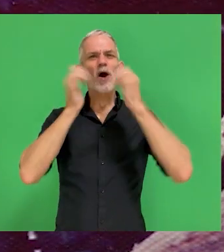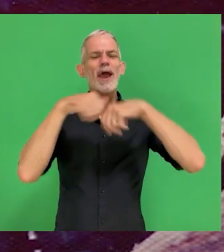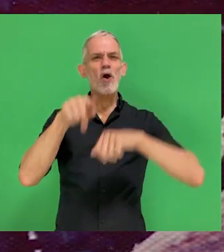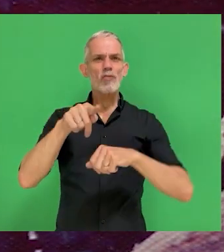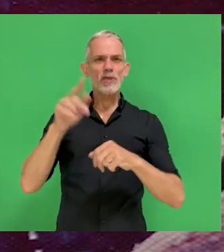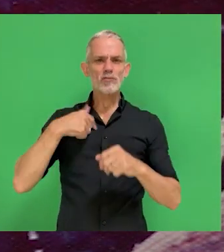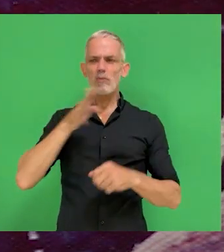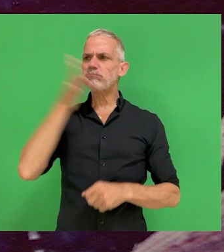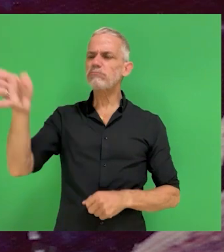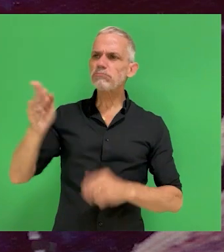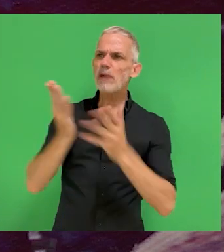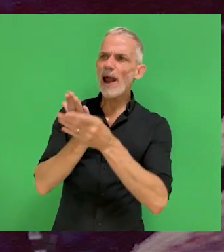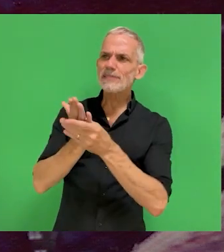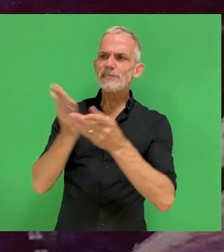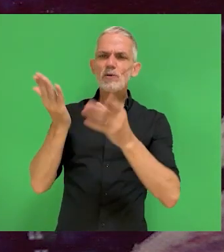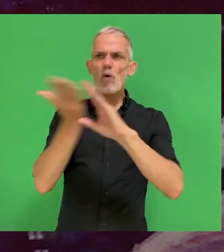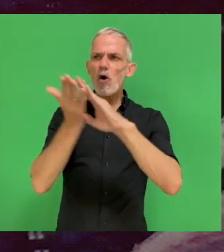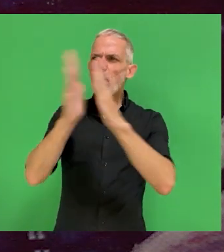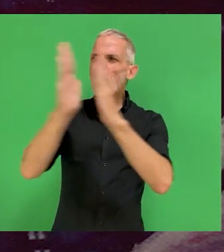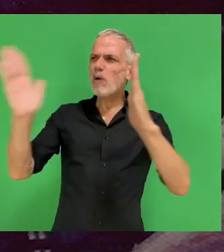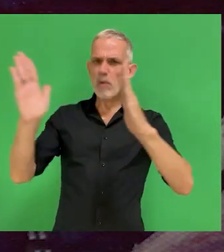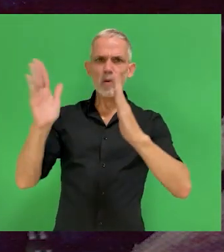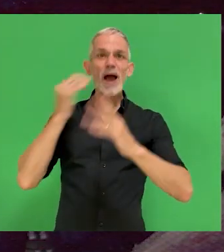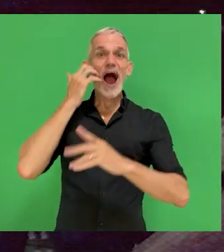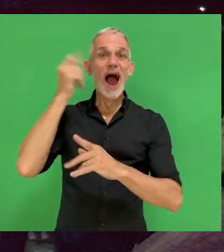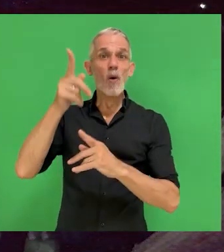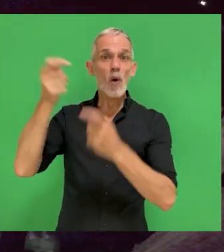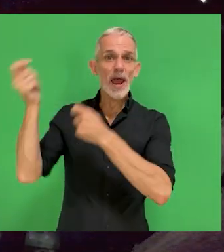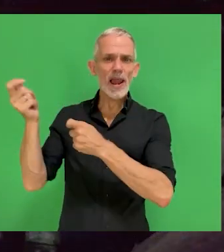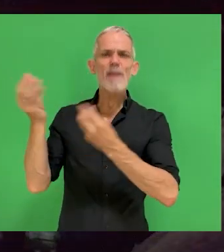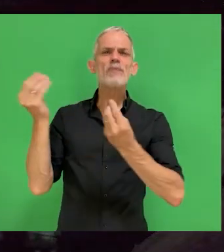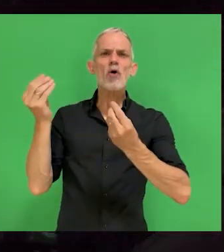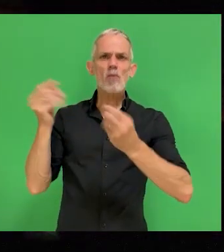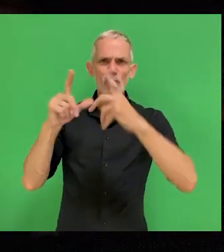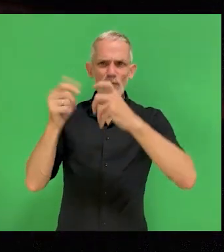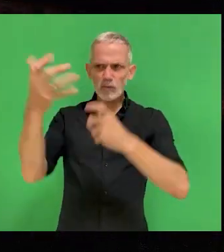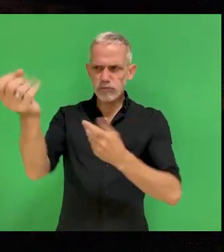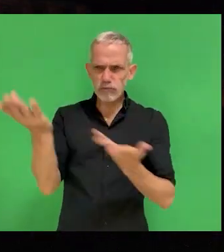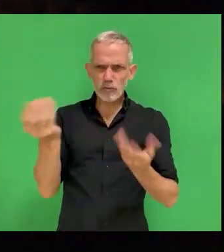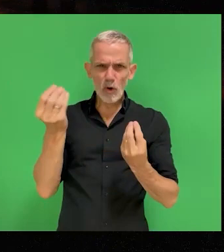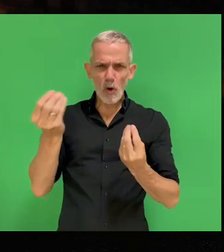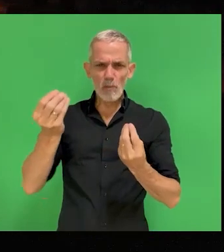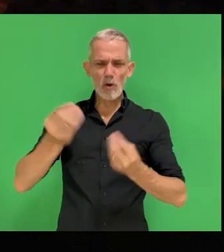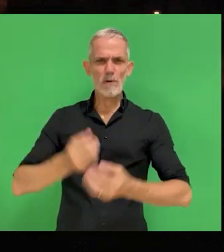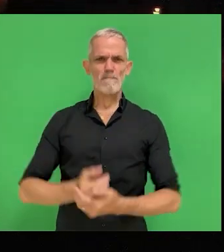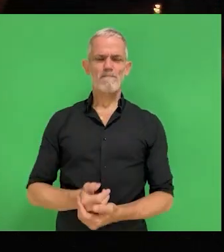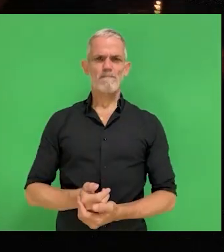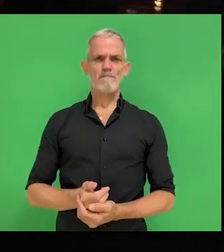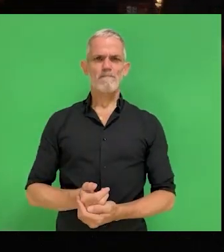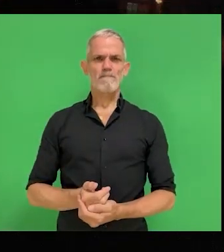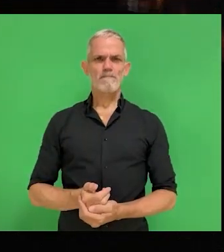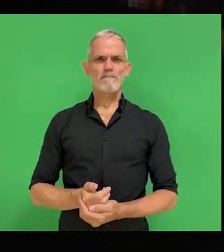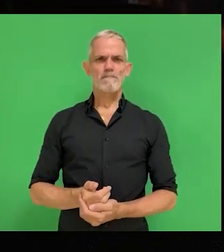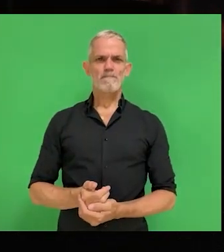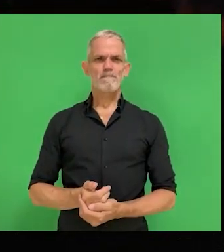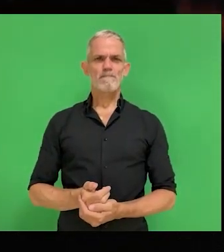Cuando voy y veo que el archivo en realidad es lo que había llevado a mi abuela acá, digo, ¿cómo hicieron para tener esta foto? Nuevamente, la ciudad iluminada